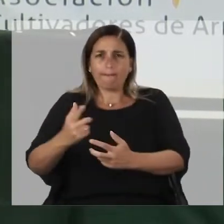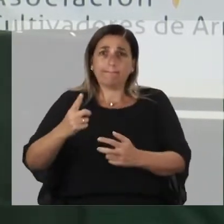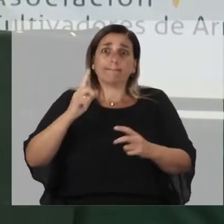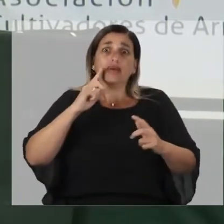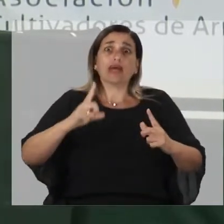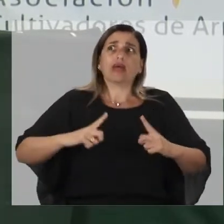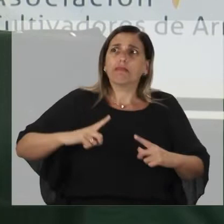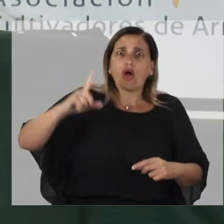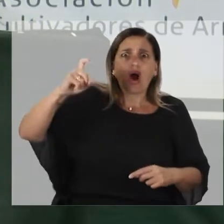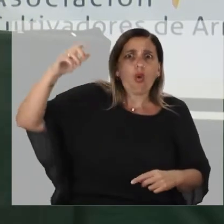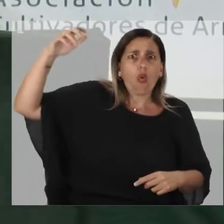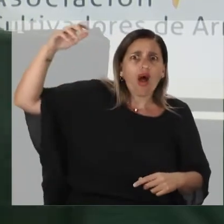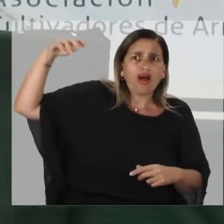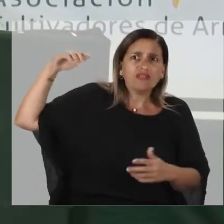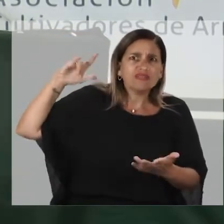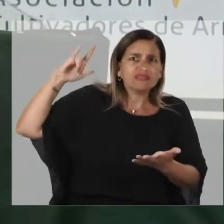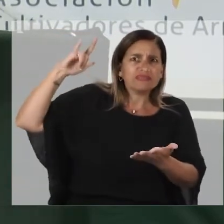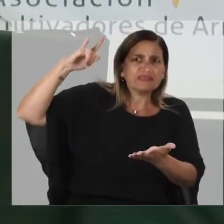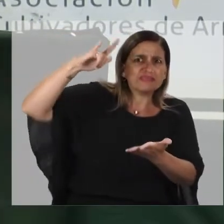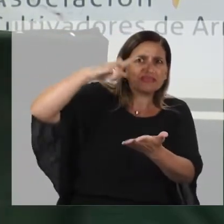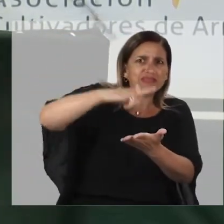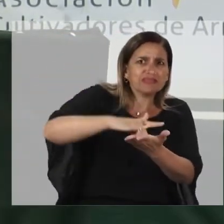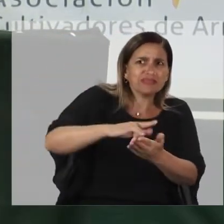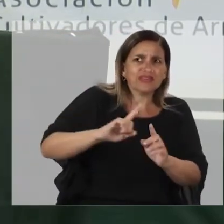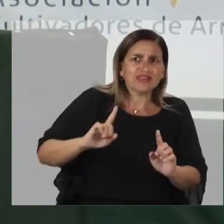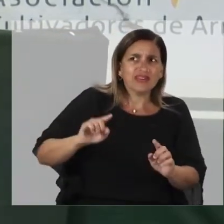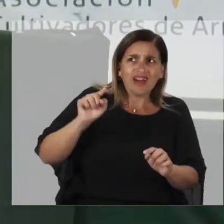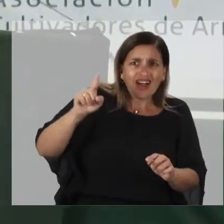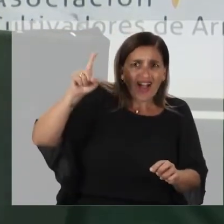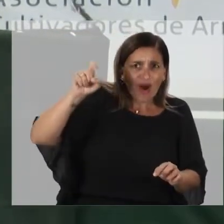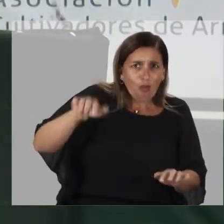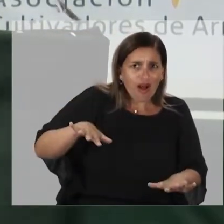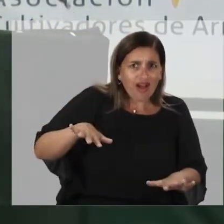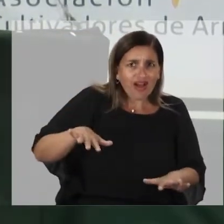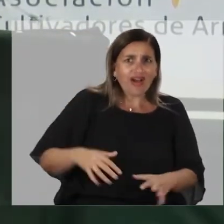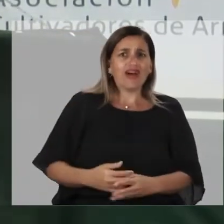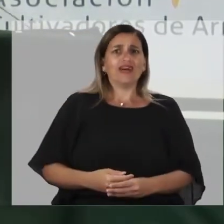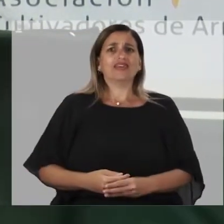divino. Espero que sea agua y no nos fumiguen a nosotros, ¿no?